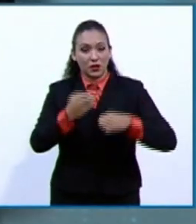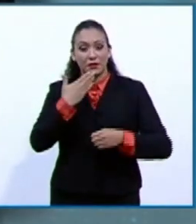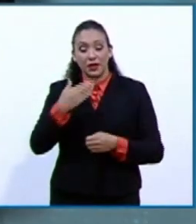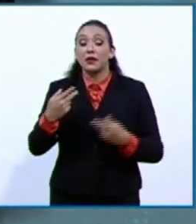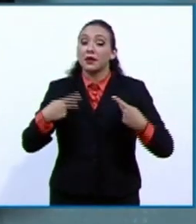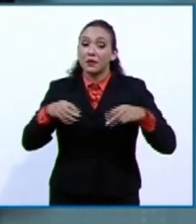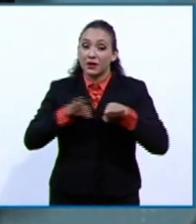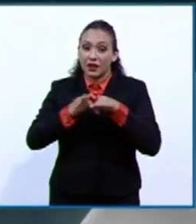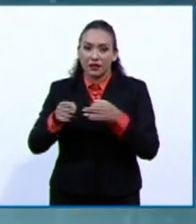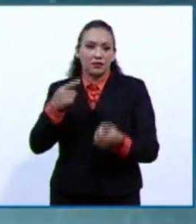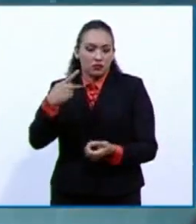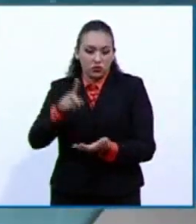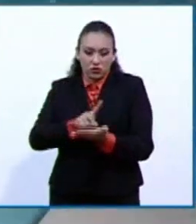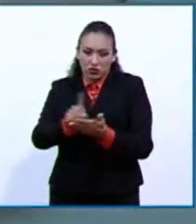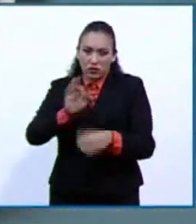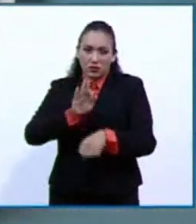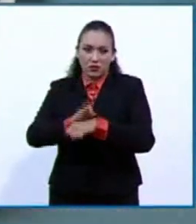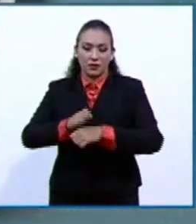trabajadores jurisdiccionales.